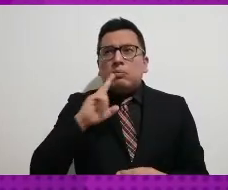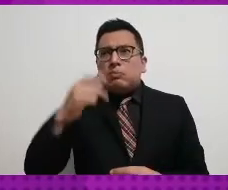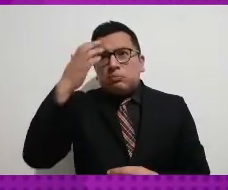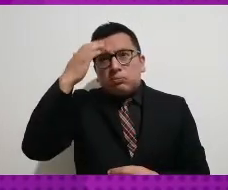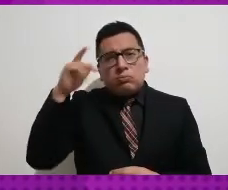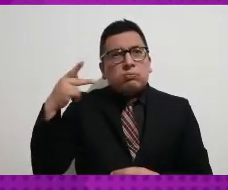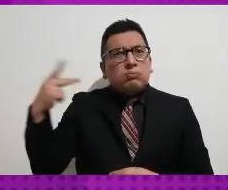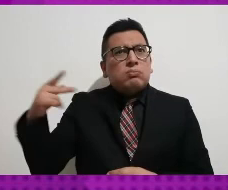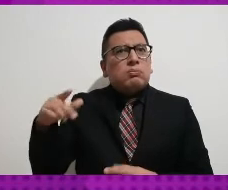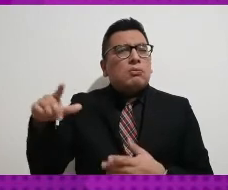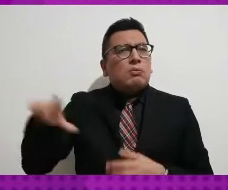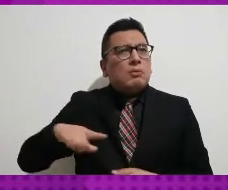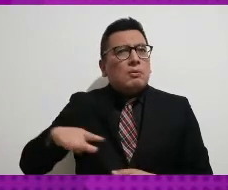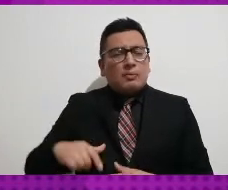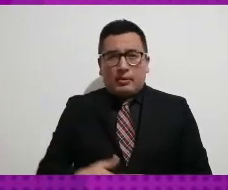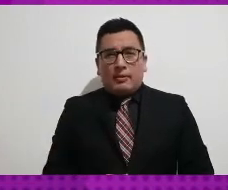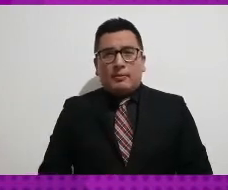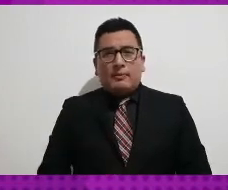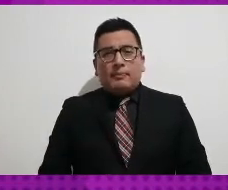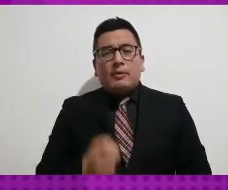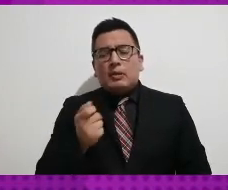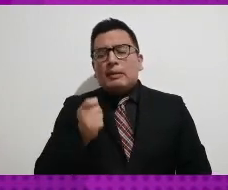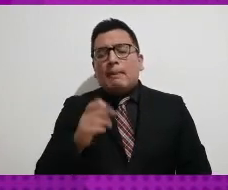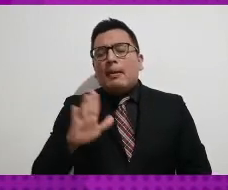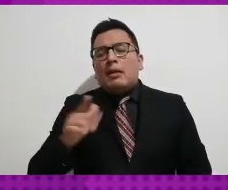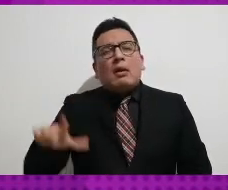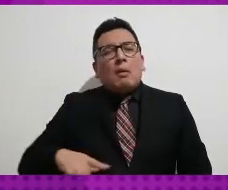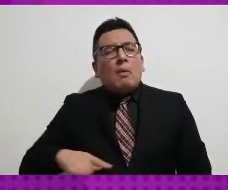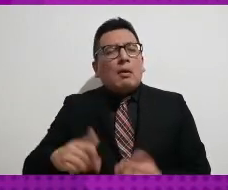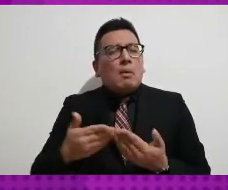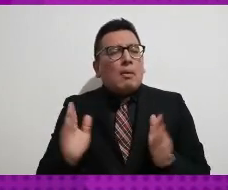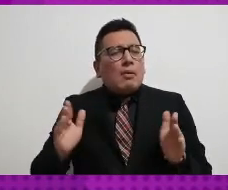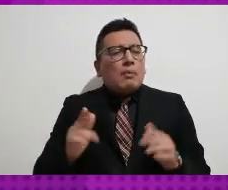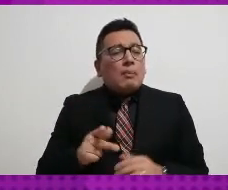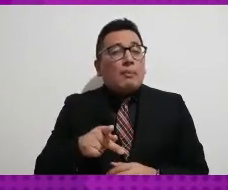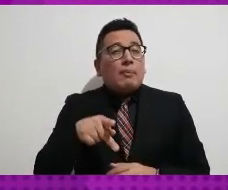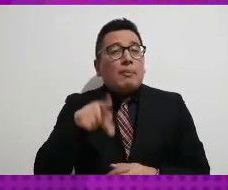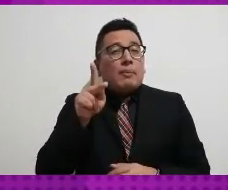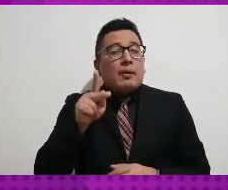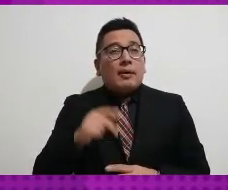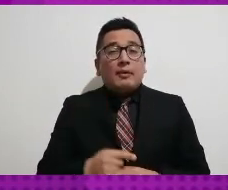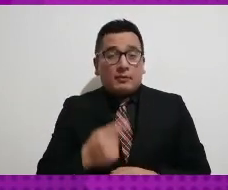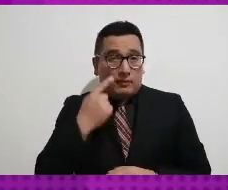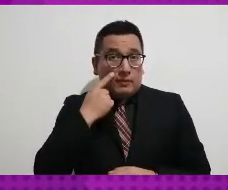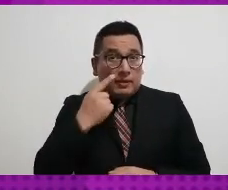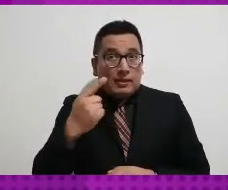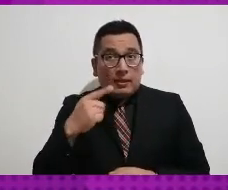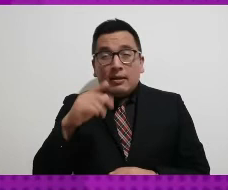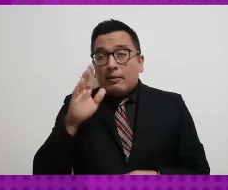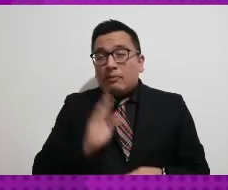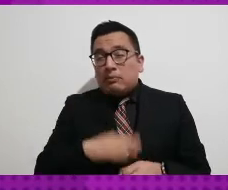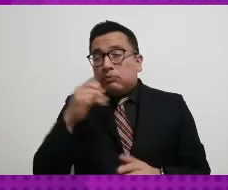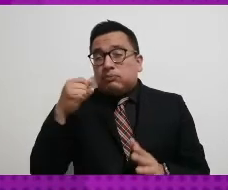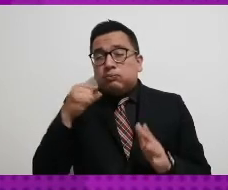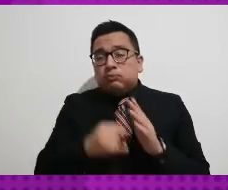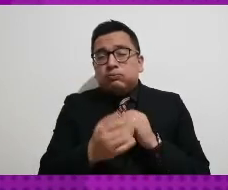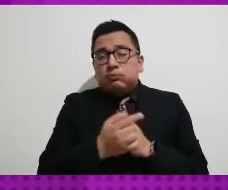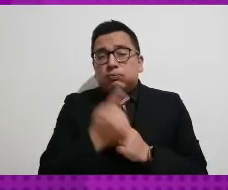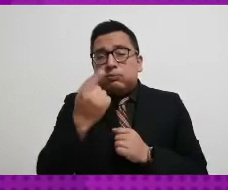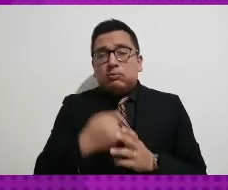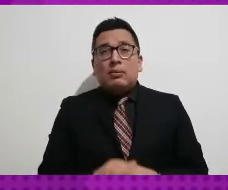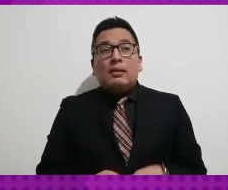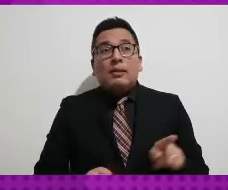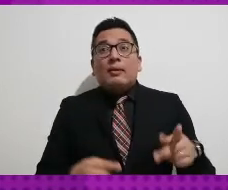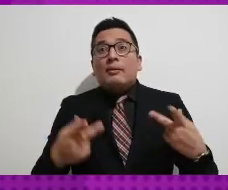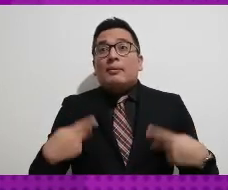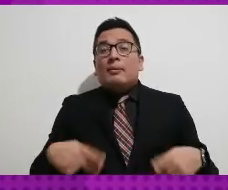su utilidad. Es decir, será un gobierno abierto sin que se llame como tal, pero que detone el acceso a la información por parte de los